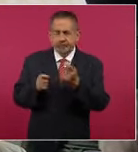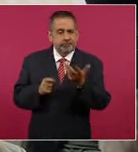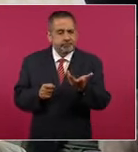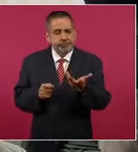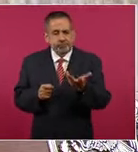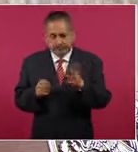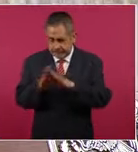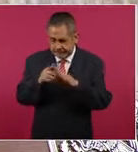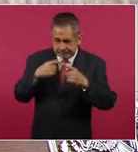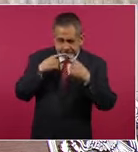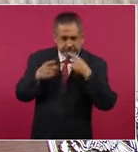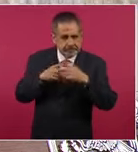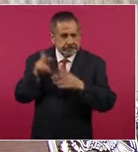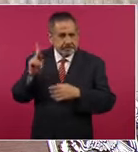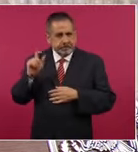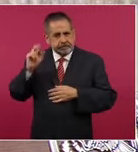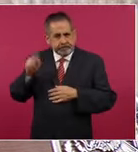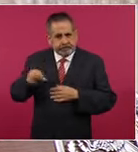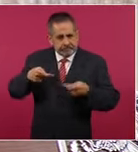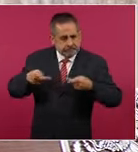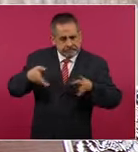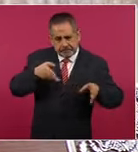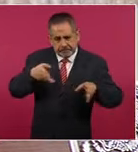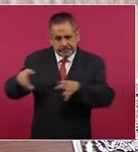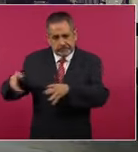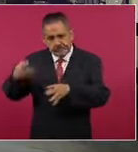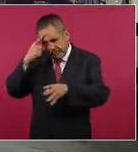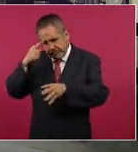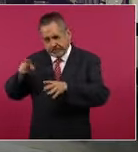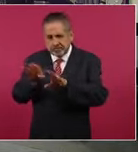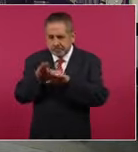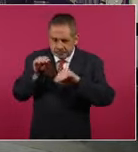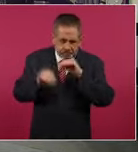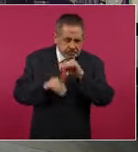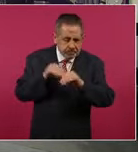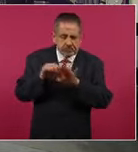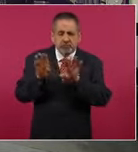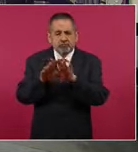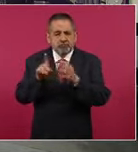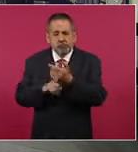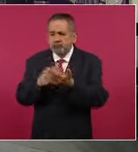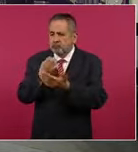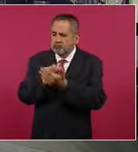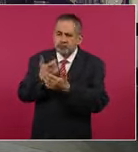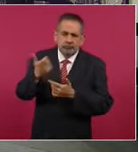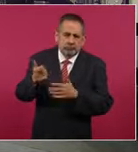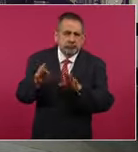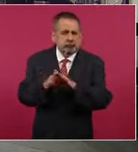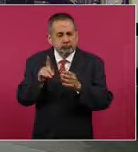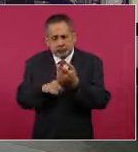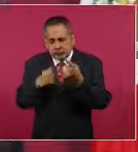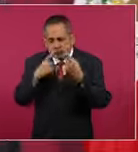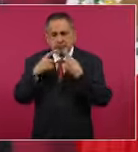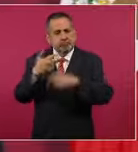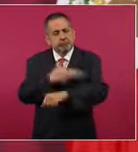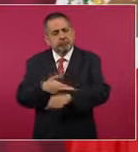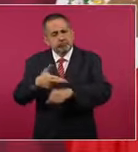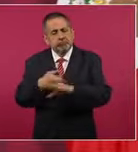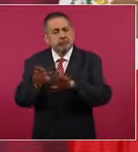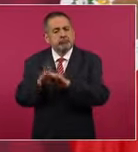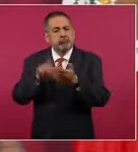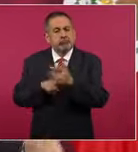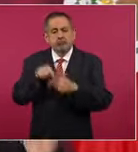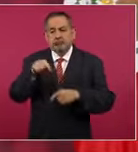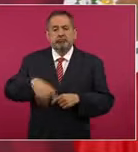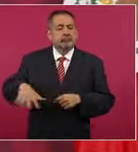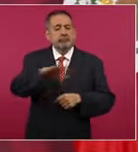se lleva a cabo un plan para la cooperación económica y el bienestar